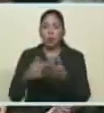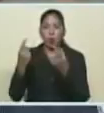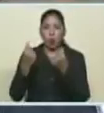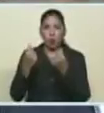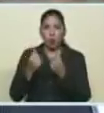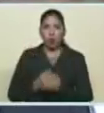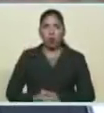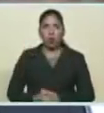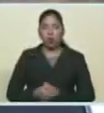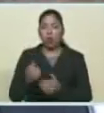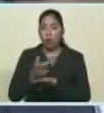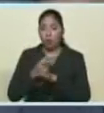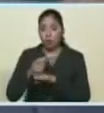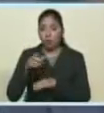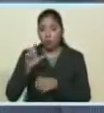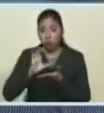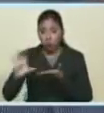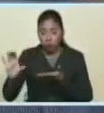Gobernación,